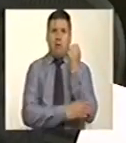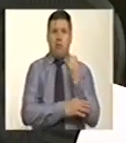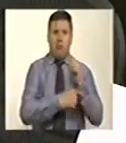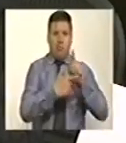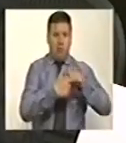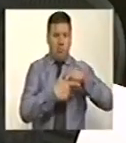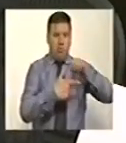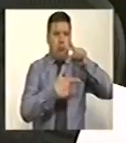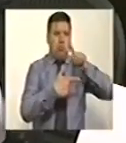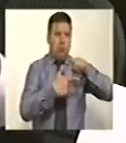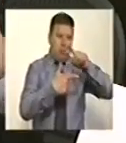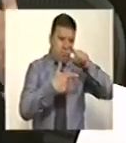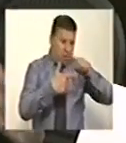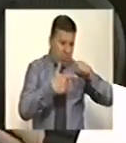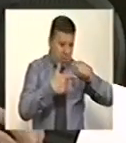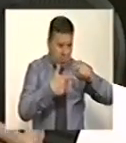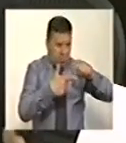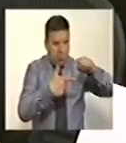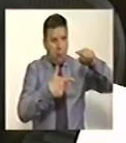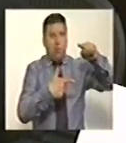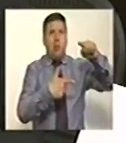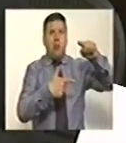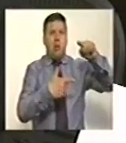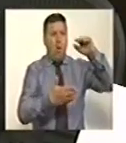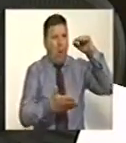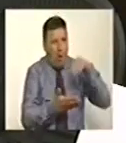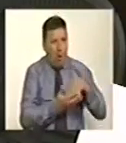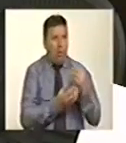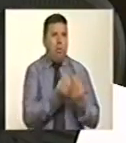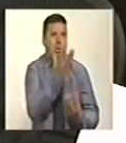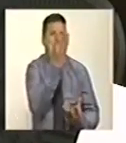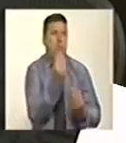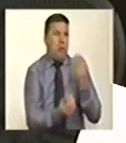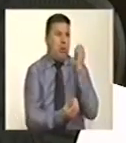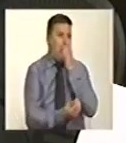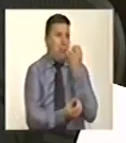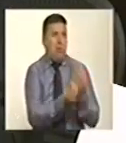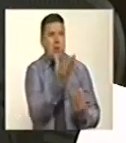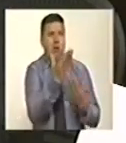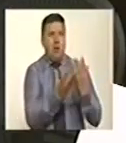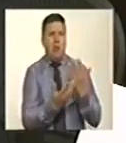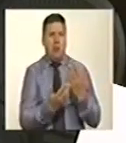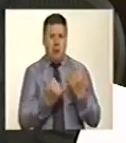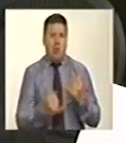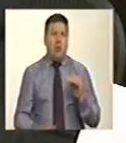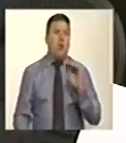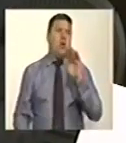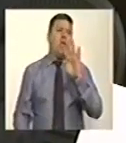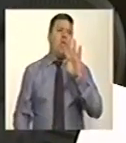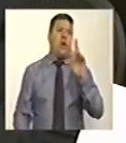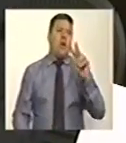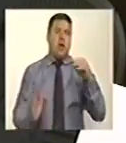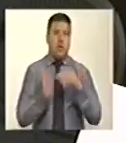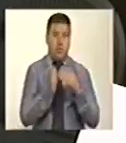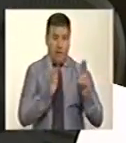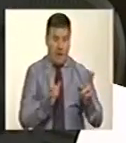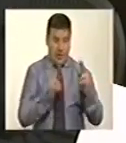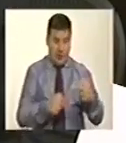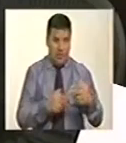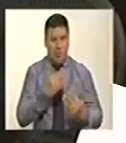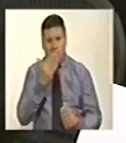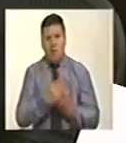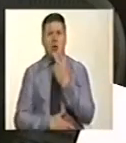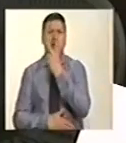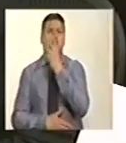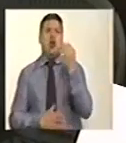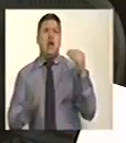de censo y empezó eso a subir, para pasar de 42 mil hectáreas a más de